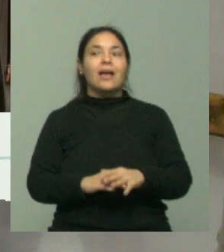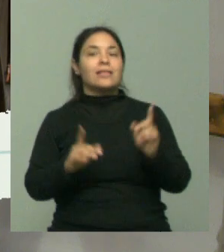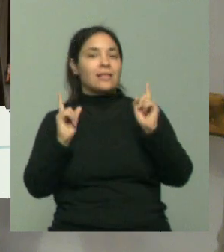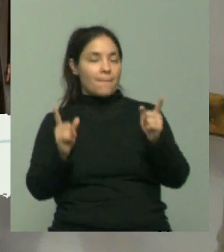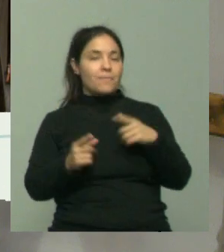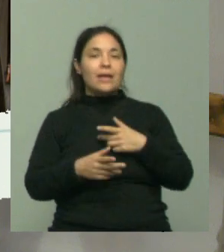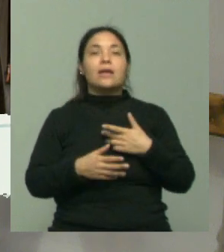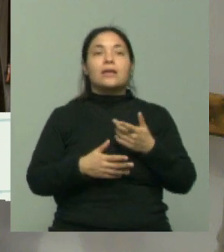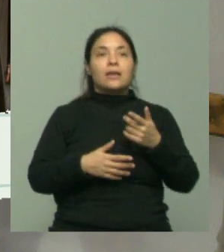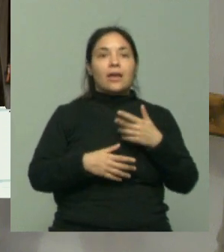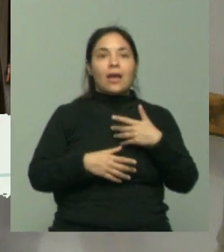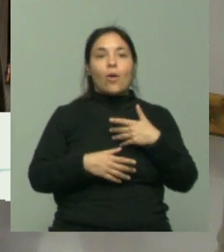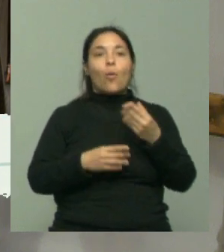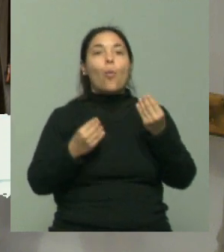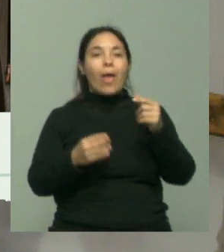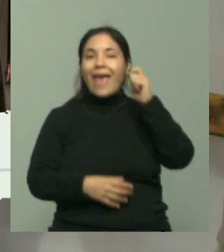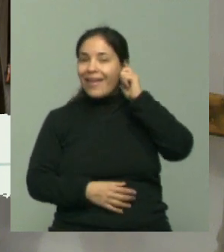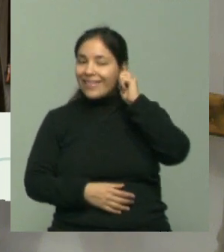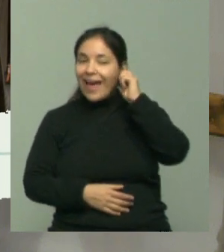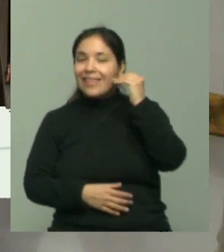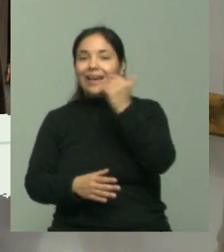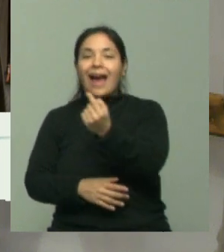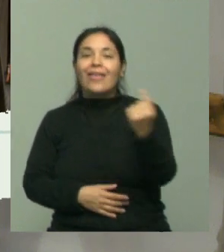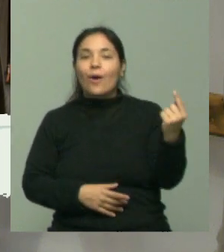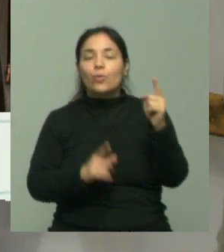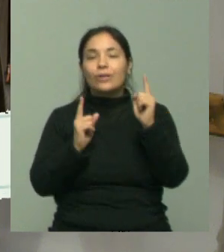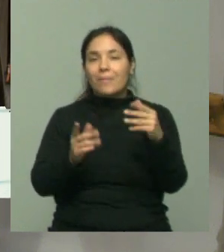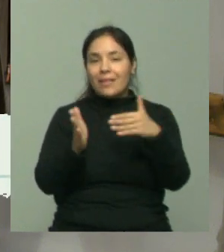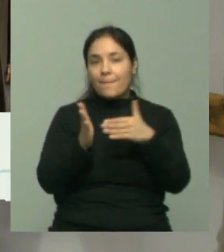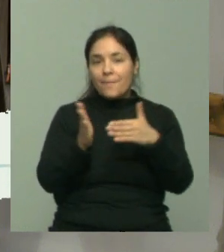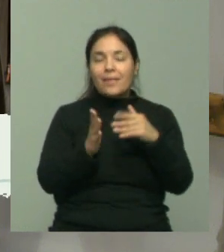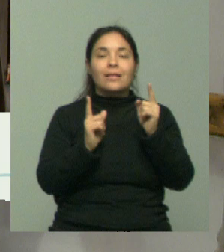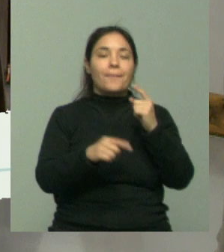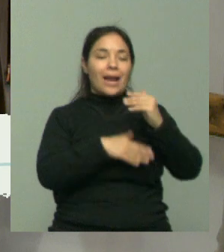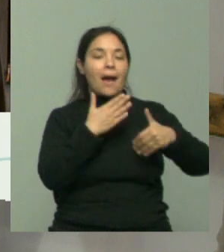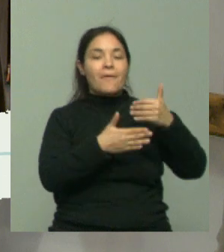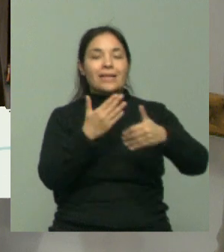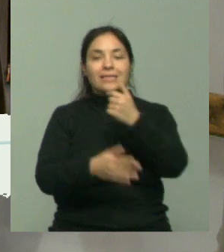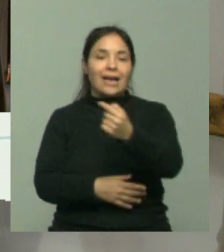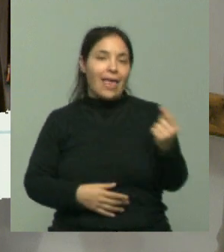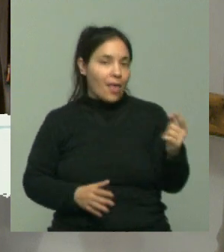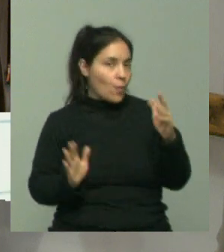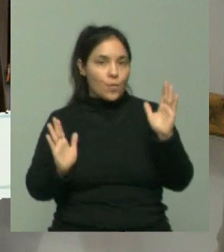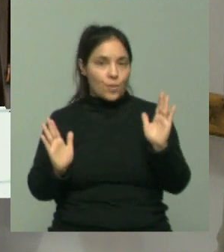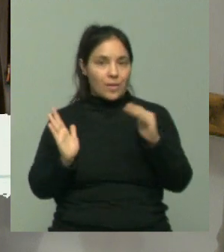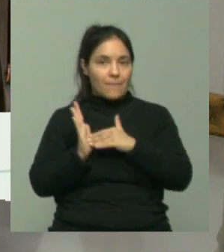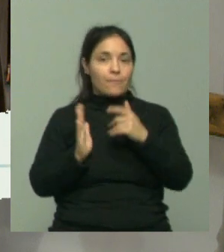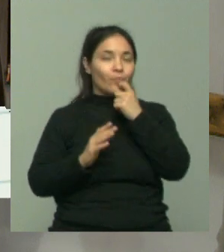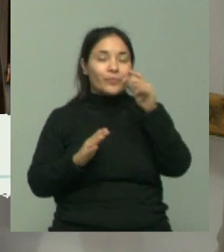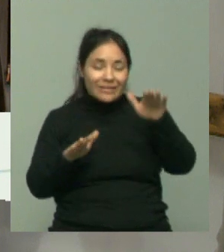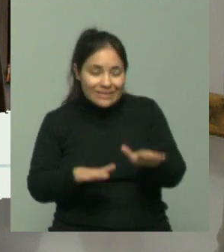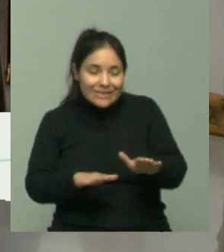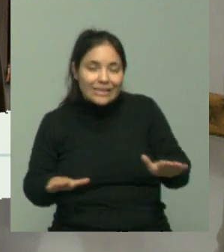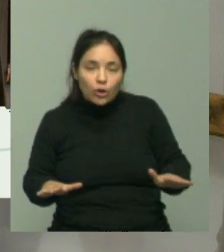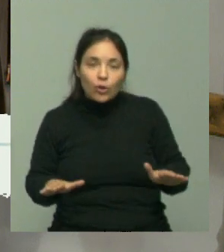exigencias según la edad de los chicos y el avance que van teniendo como deportistas. Claro. Cuando son muy